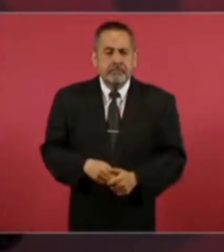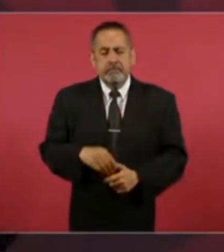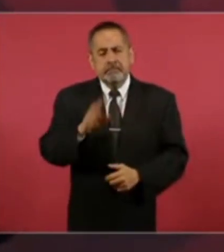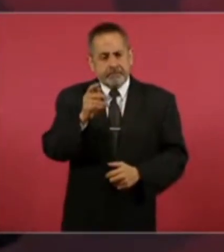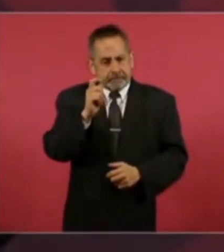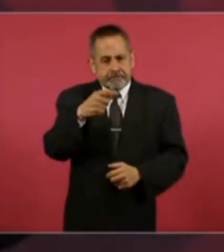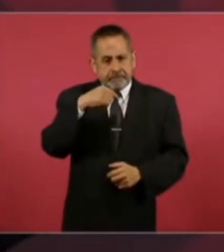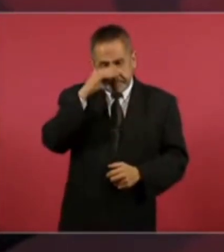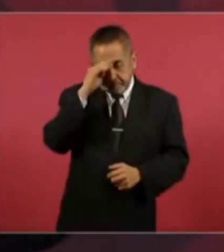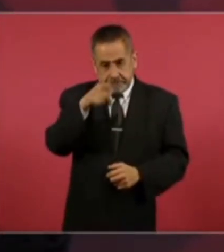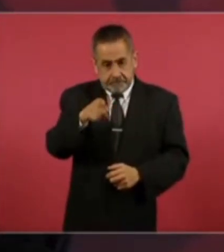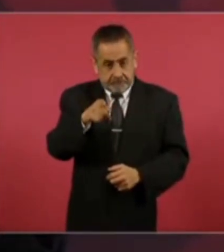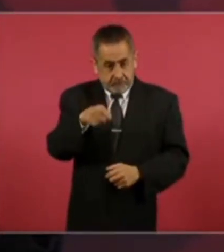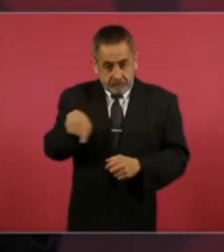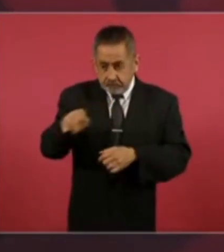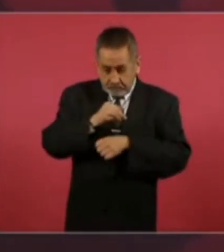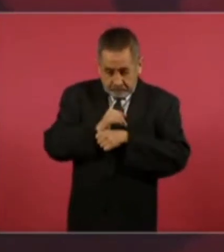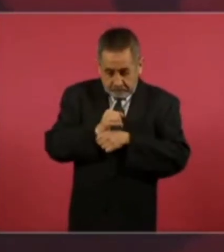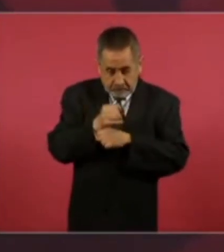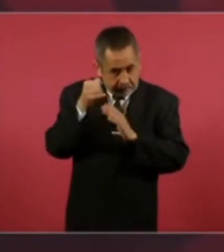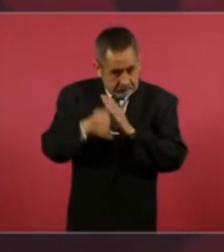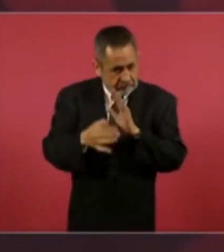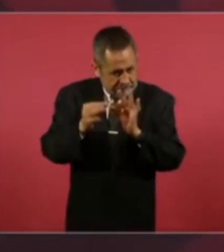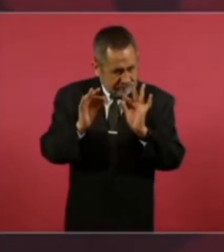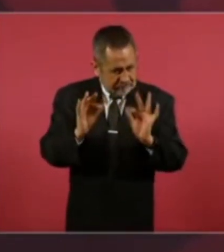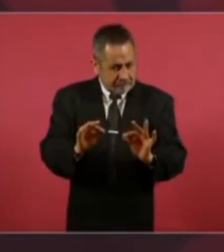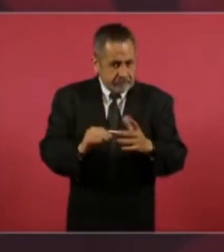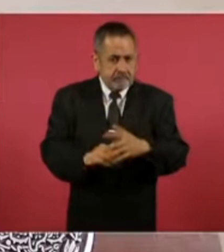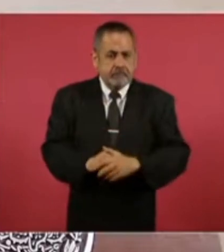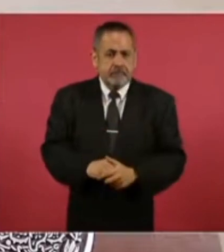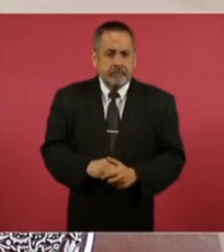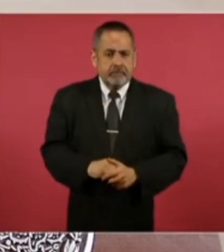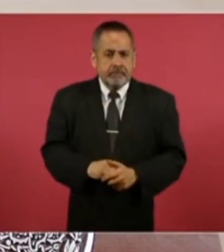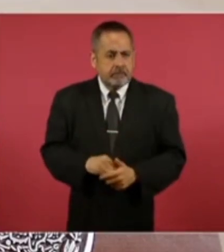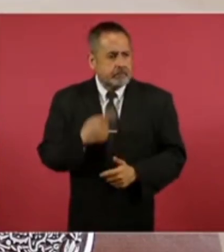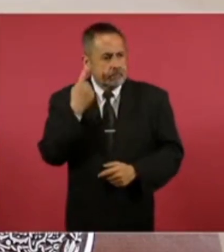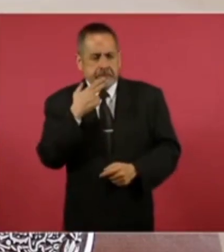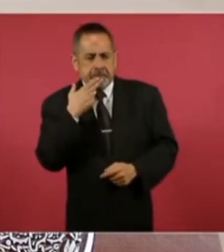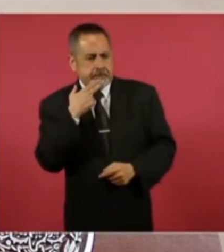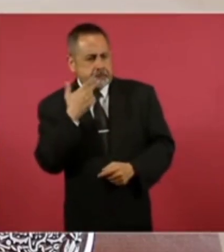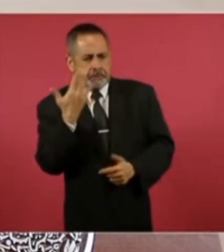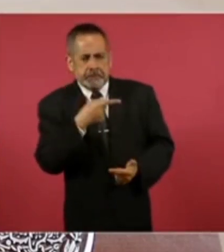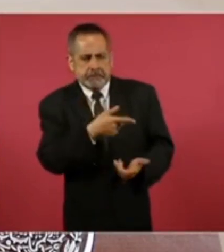pero hagan la investigación. Entonces, ¿para qué sirve?